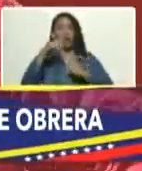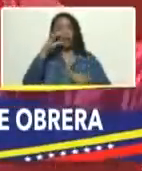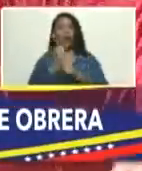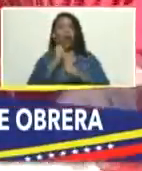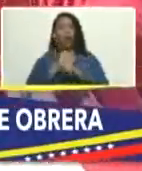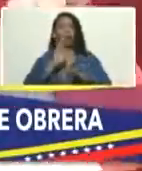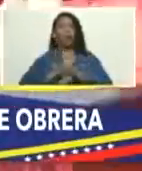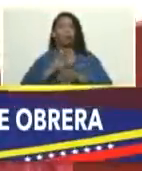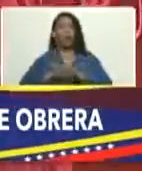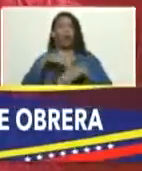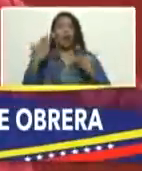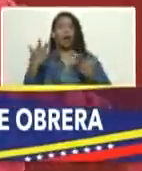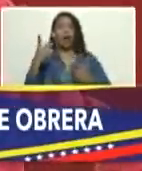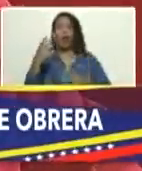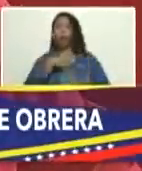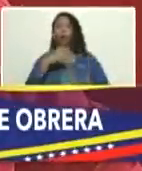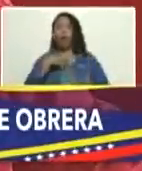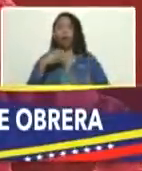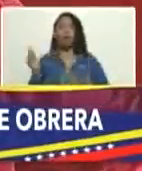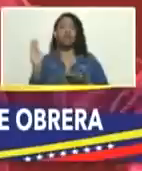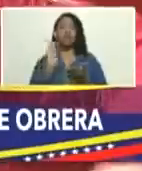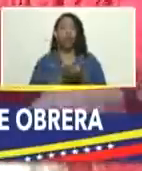¿Por qué? Porque a nosotros nos pueden meter